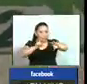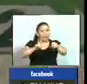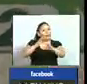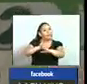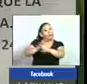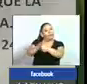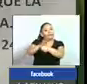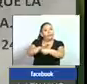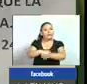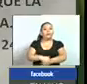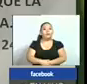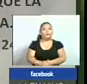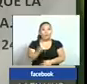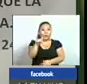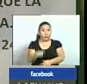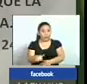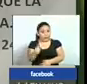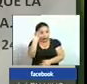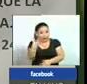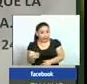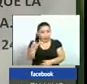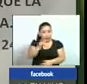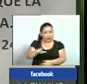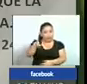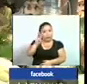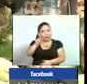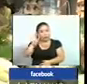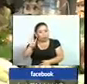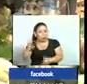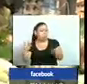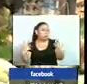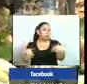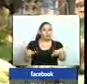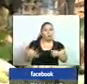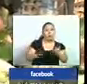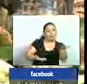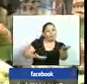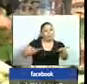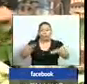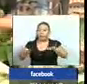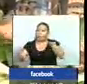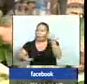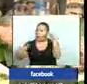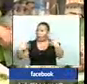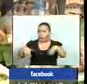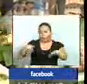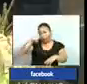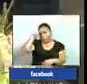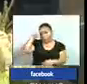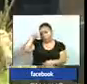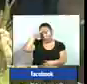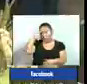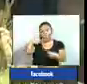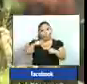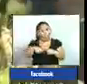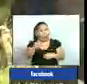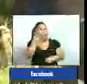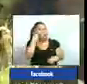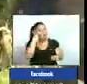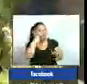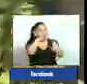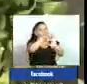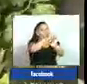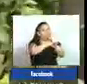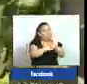COVID-19. A partir de este lunes 24 de agosto, los mercados retomaron su normalidad, guardando las medidas para